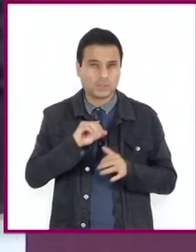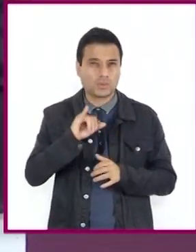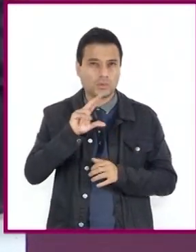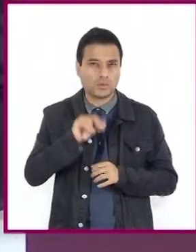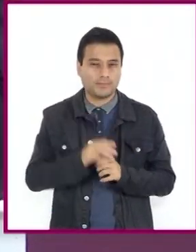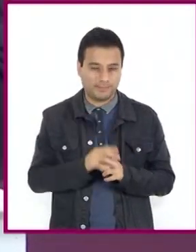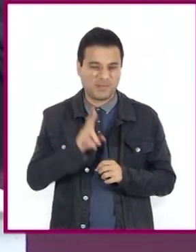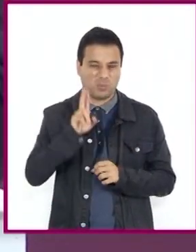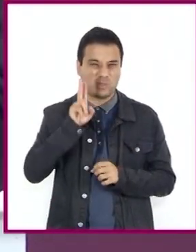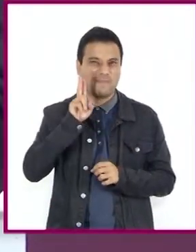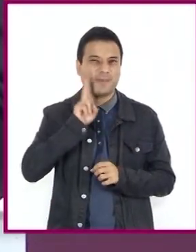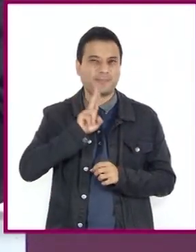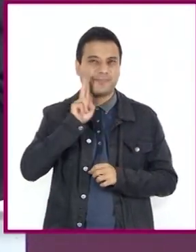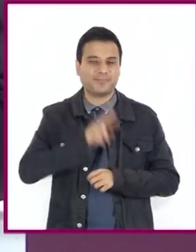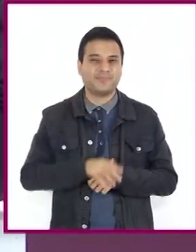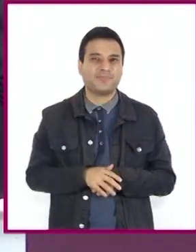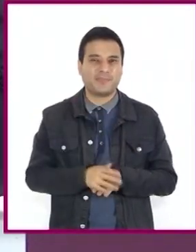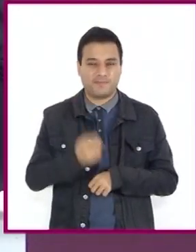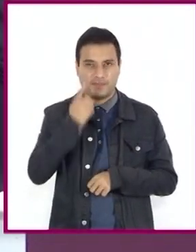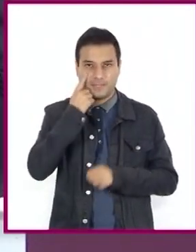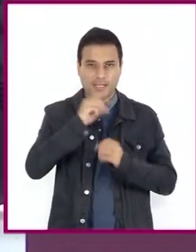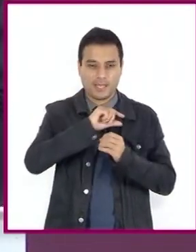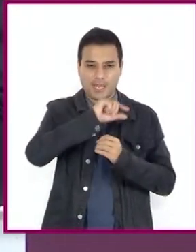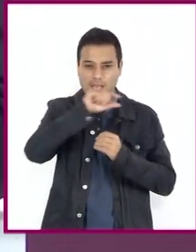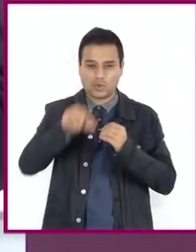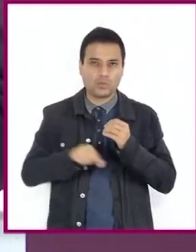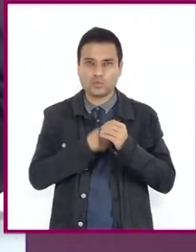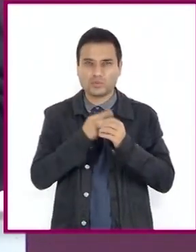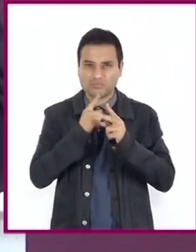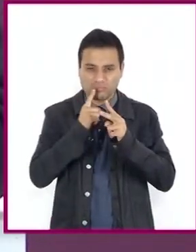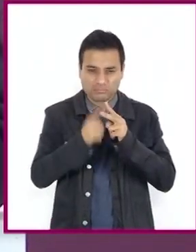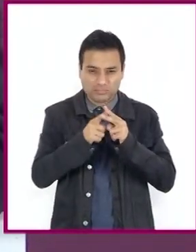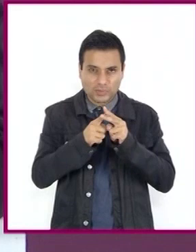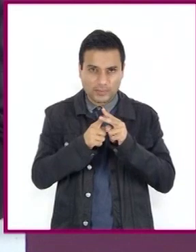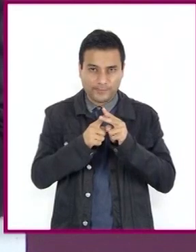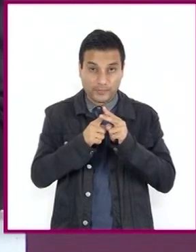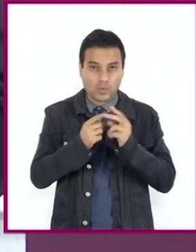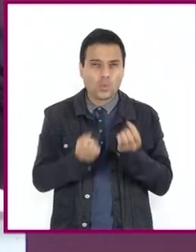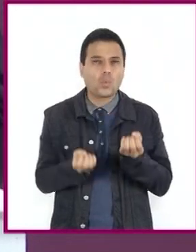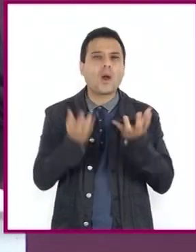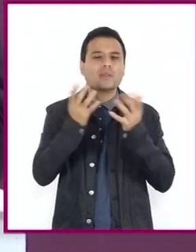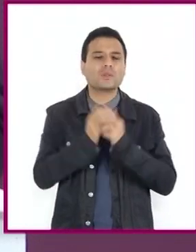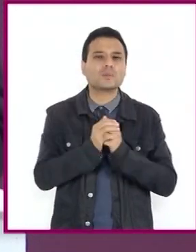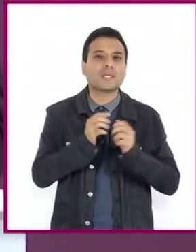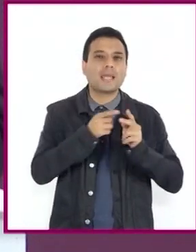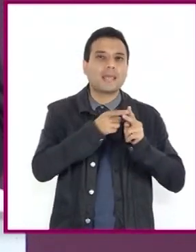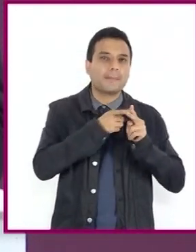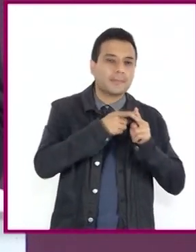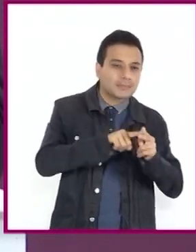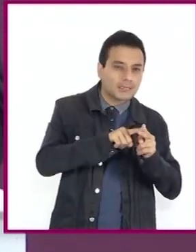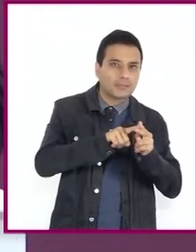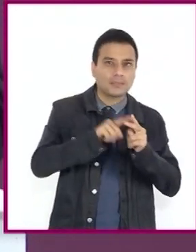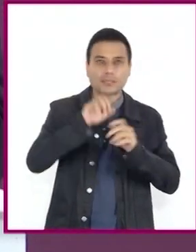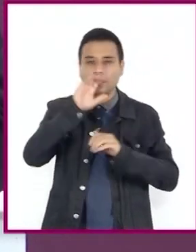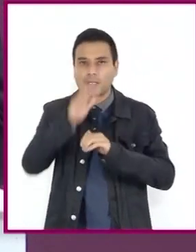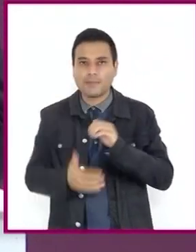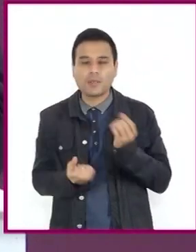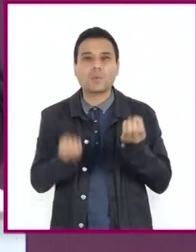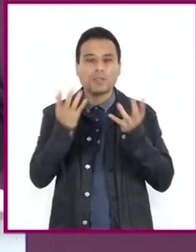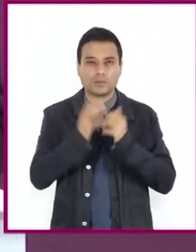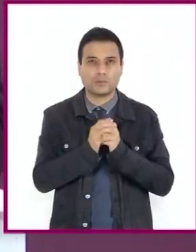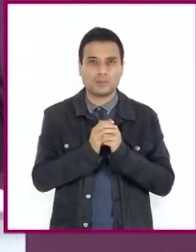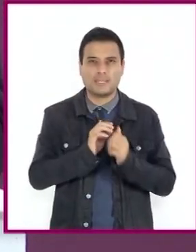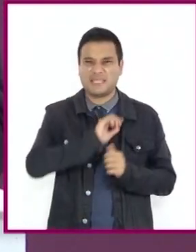Comprobémoslo. Contaremos el número de átomos de los elementos químicos al inicio y al final de la reacción, y los